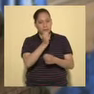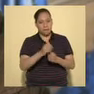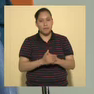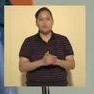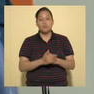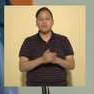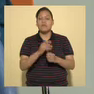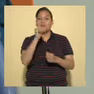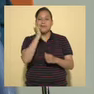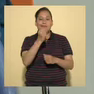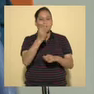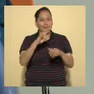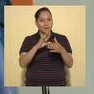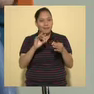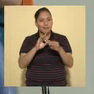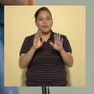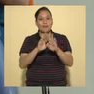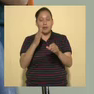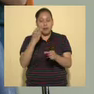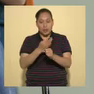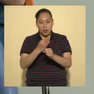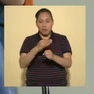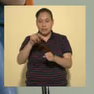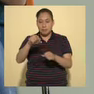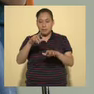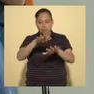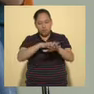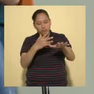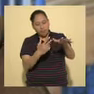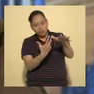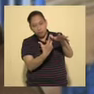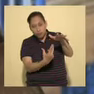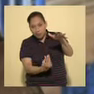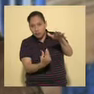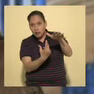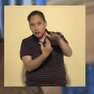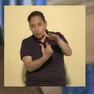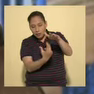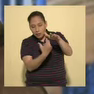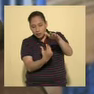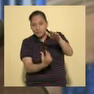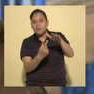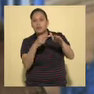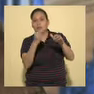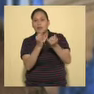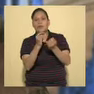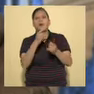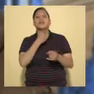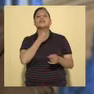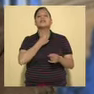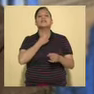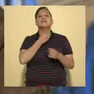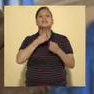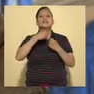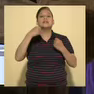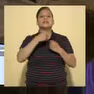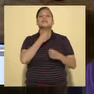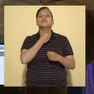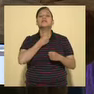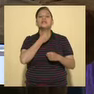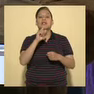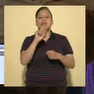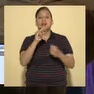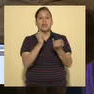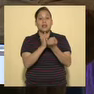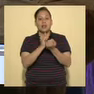Y cabe hacer mención también que en este mismo tamiz también se les checa tiroides. También se checa